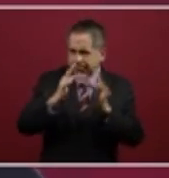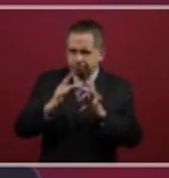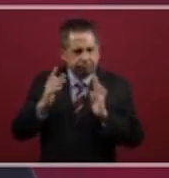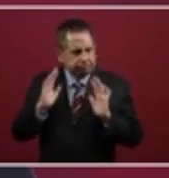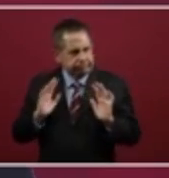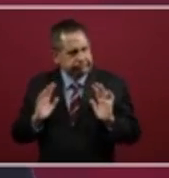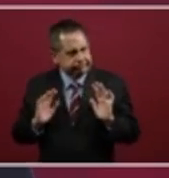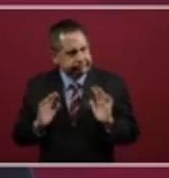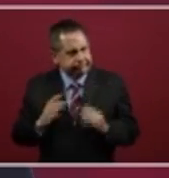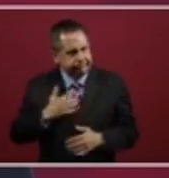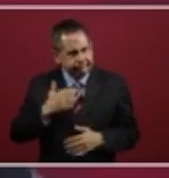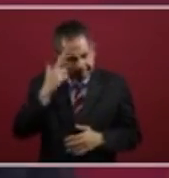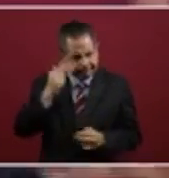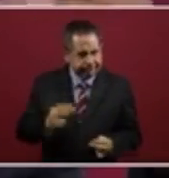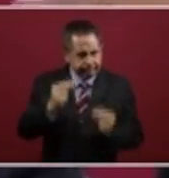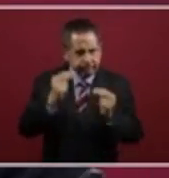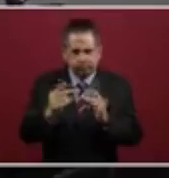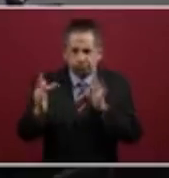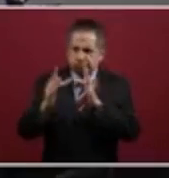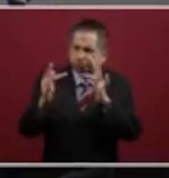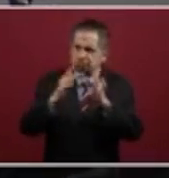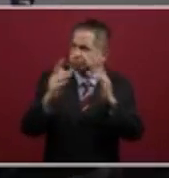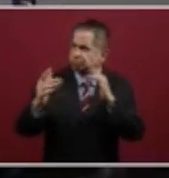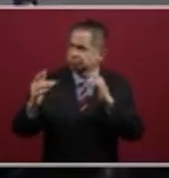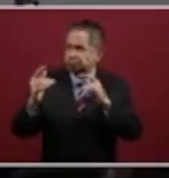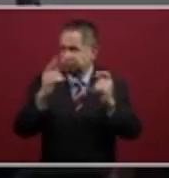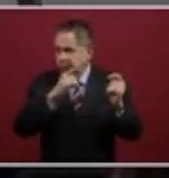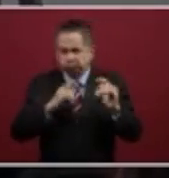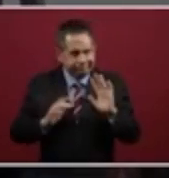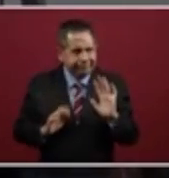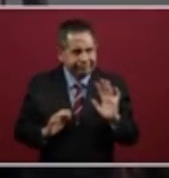viajar y tener comunicación,